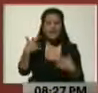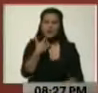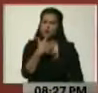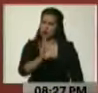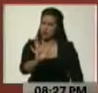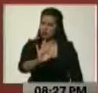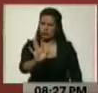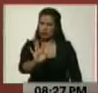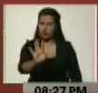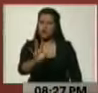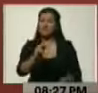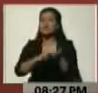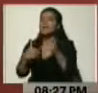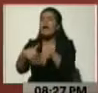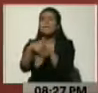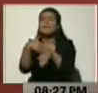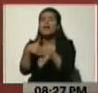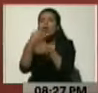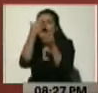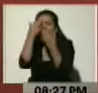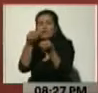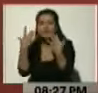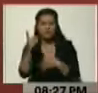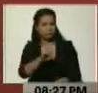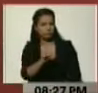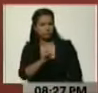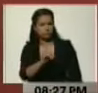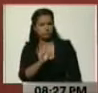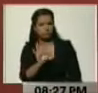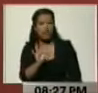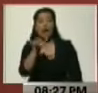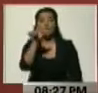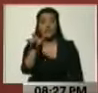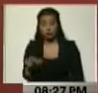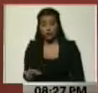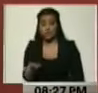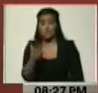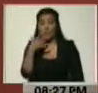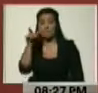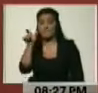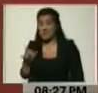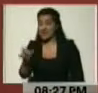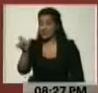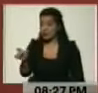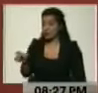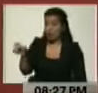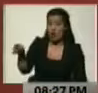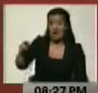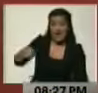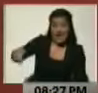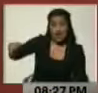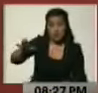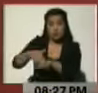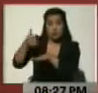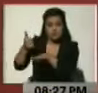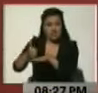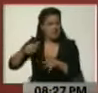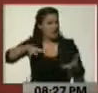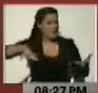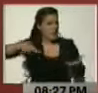eso no se trata de perdón. Perdón tienen que pedir los que hicieron todo el desastre que hicieron aquí en